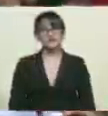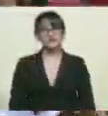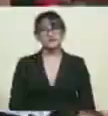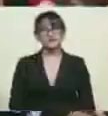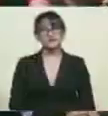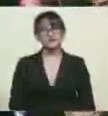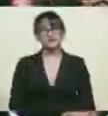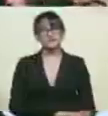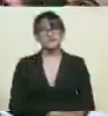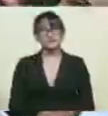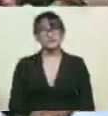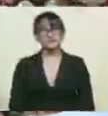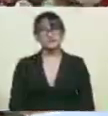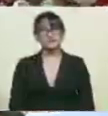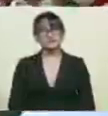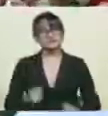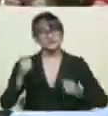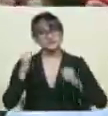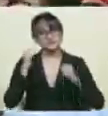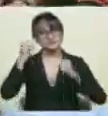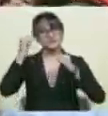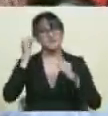¡Que viva Josefa Camejo!